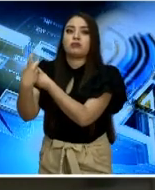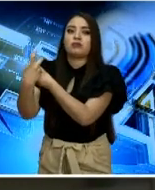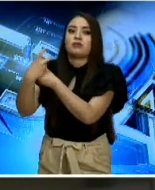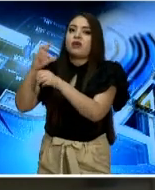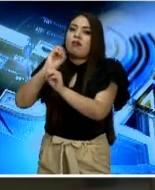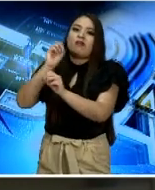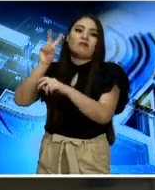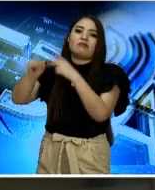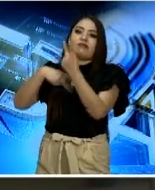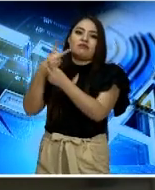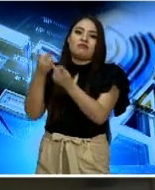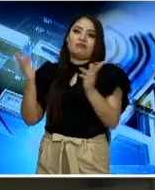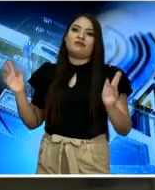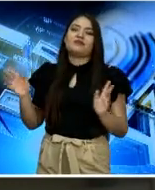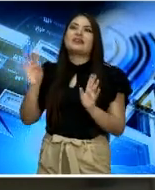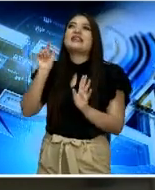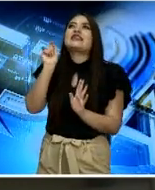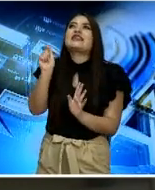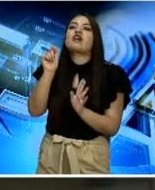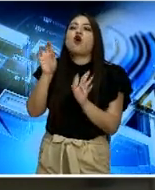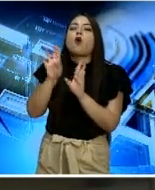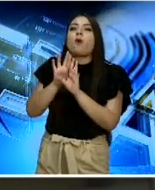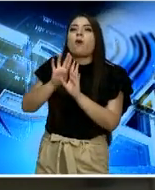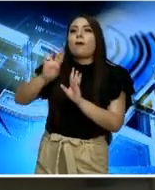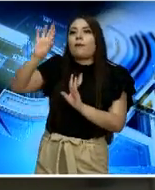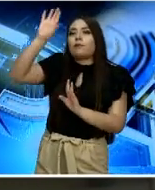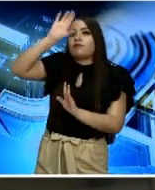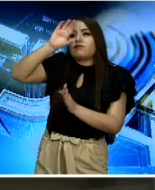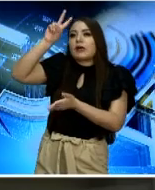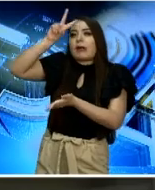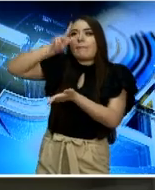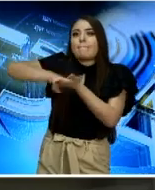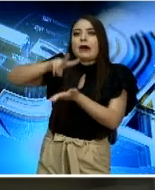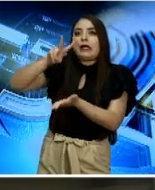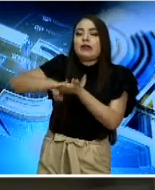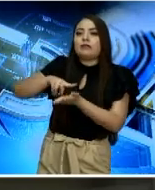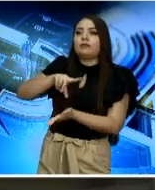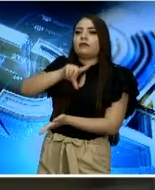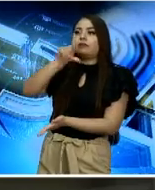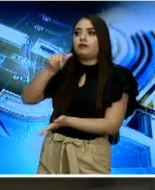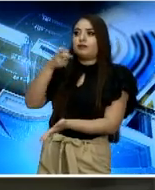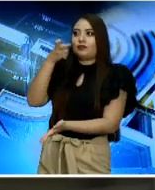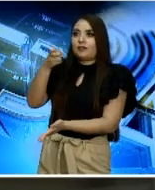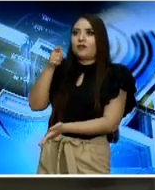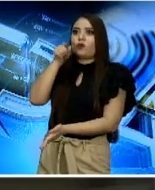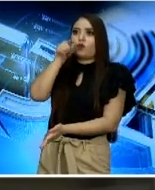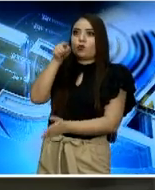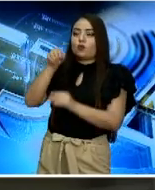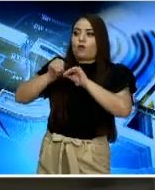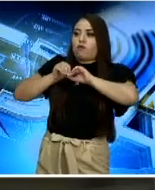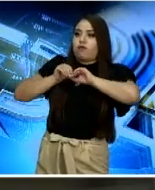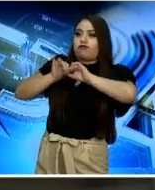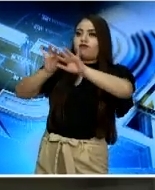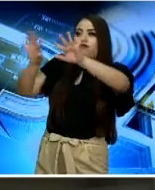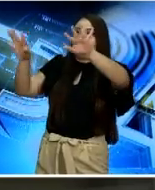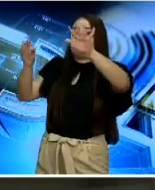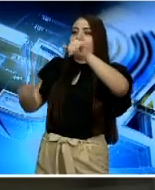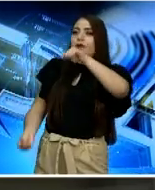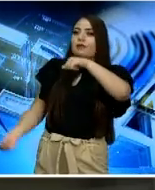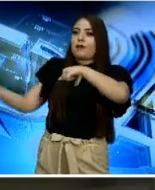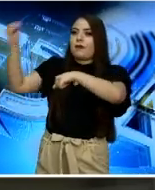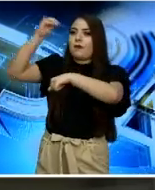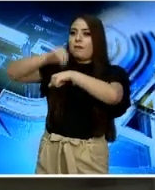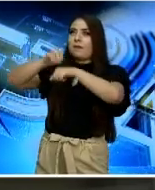de educación, ¿no? Sí. Entonces, a raíz de eso, tú publicaste un manifiesto en